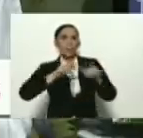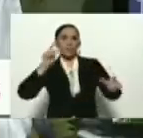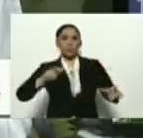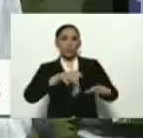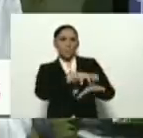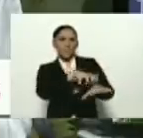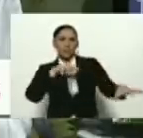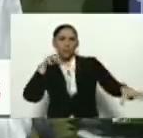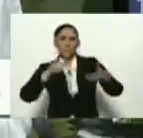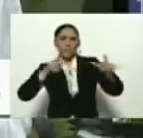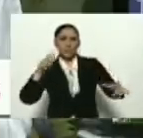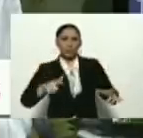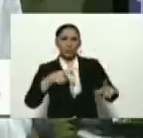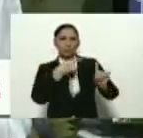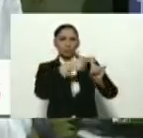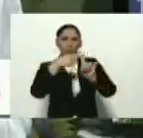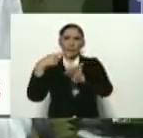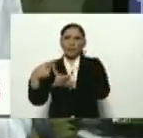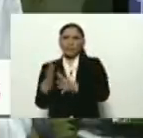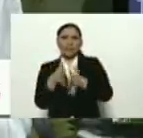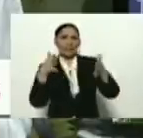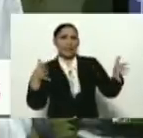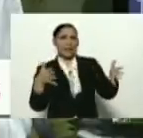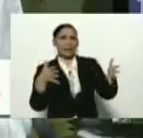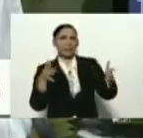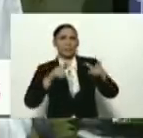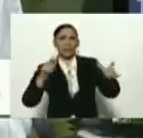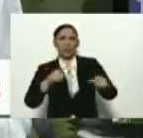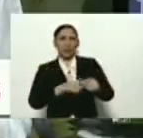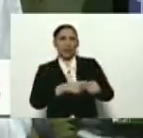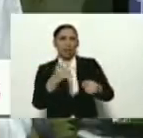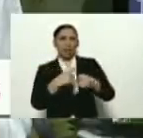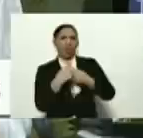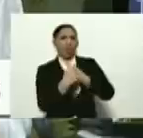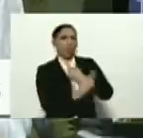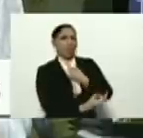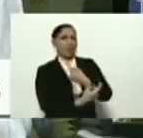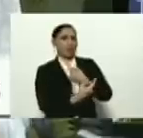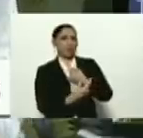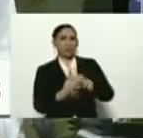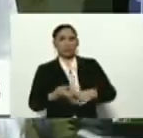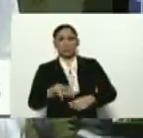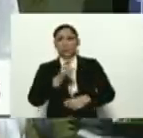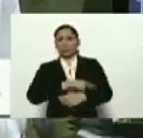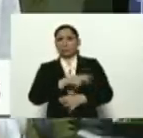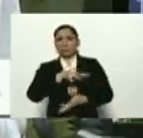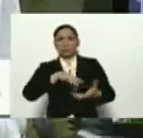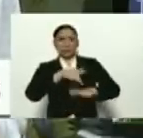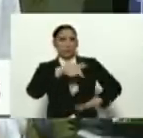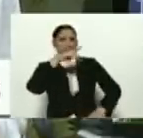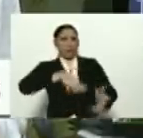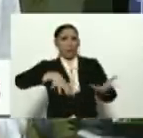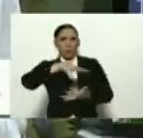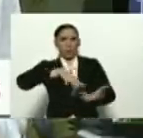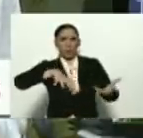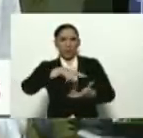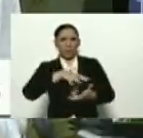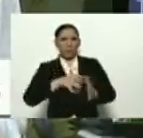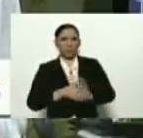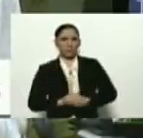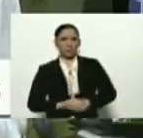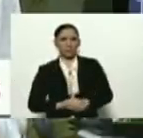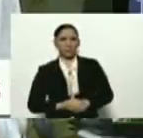de personas que van a sumarse a las grandes masas de excluidos, exacerbando los graves conflictos